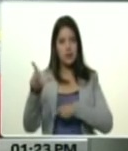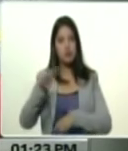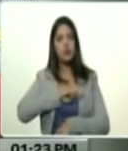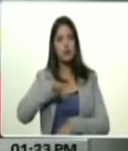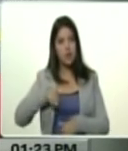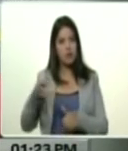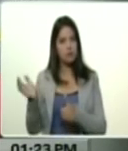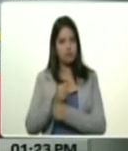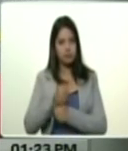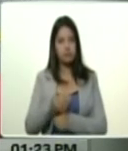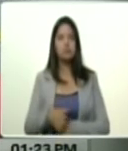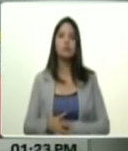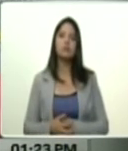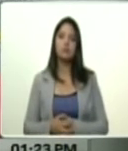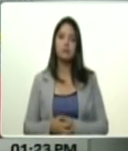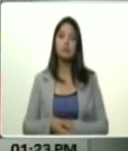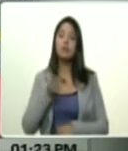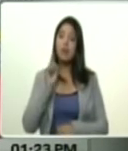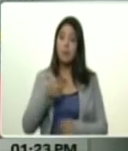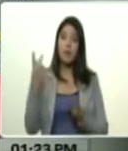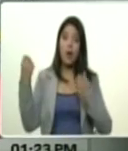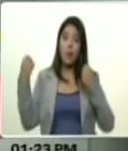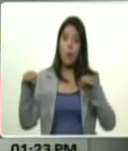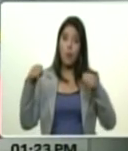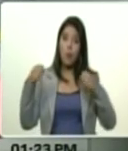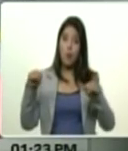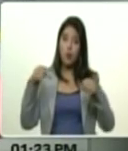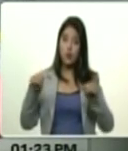posesión. También la moto Vera